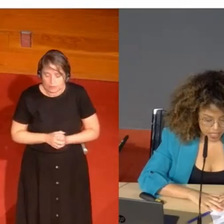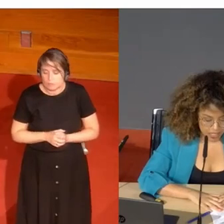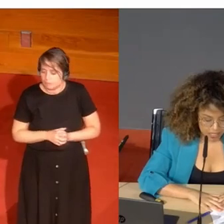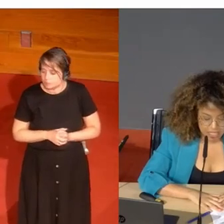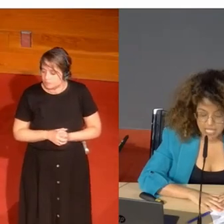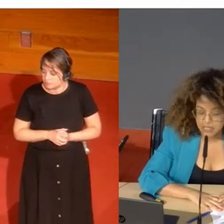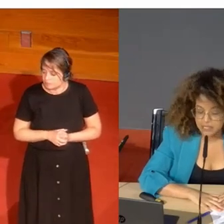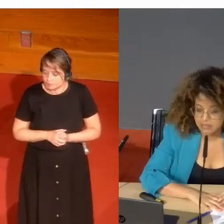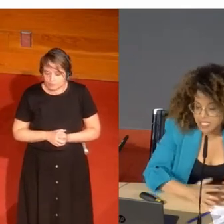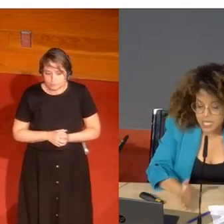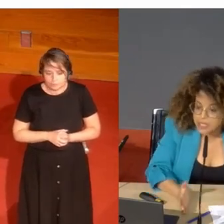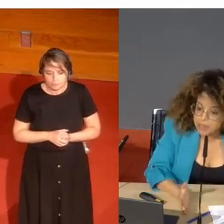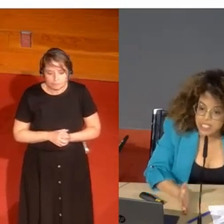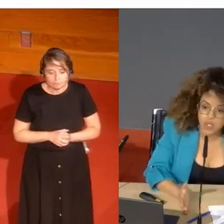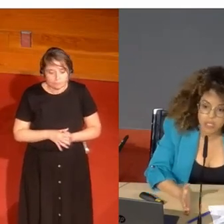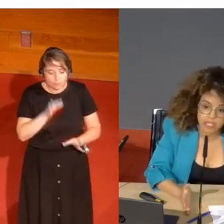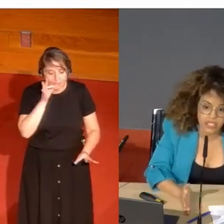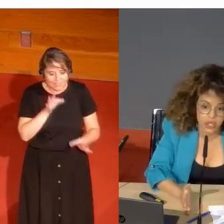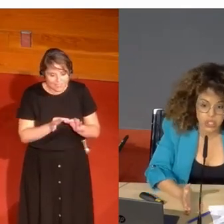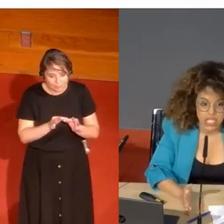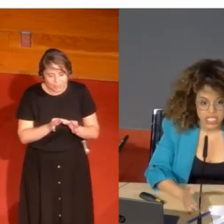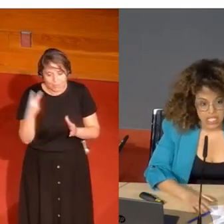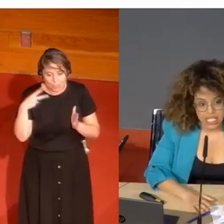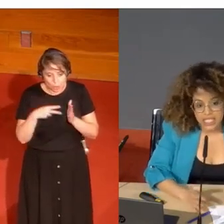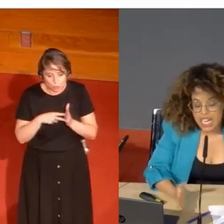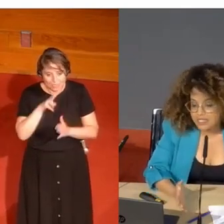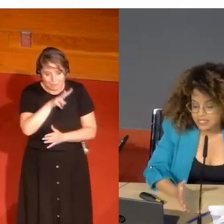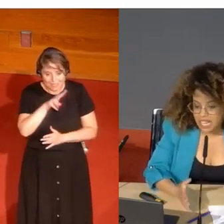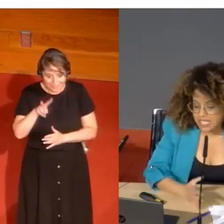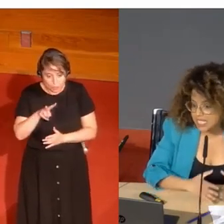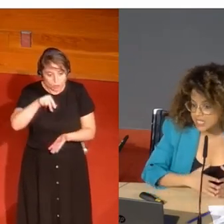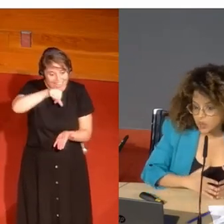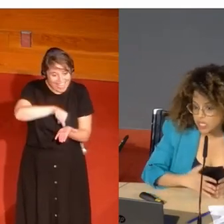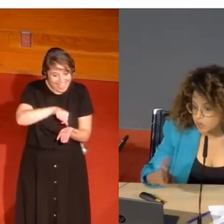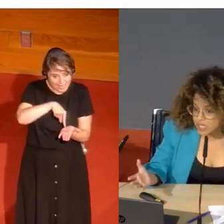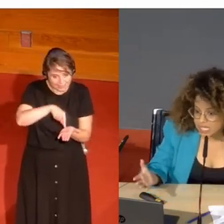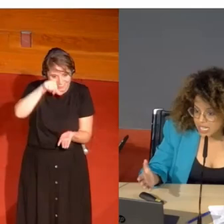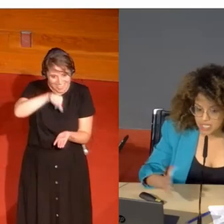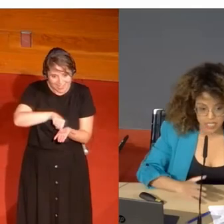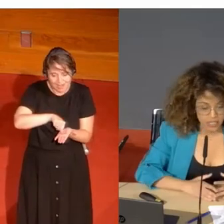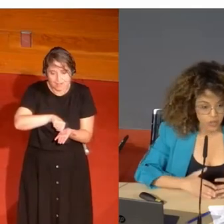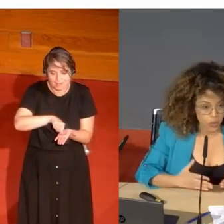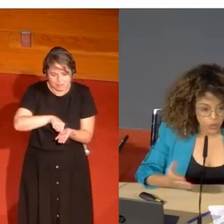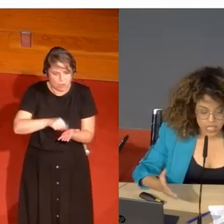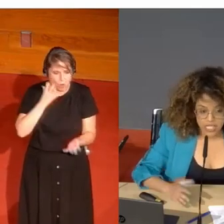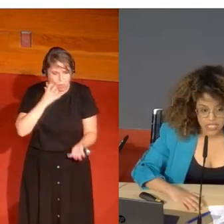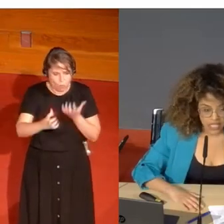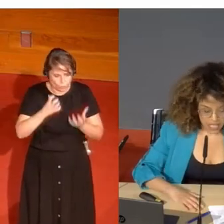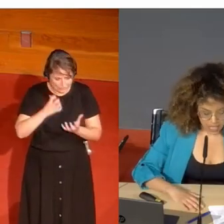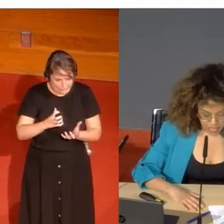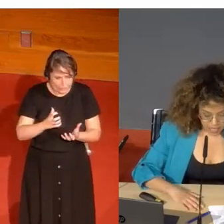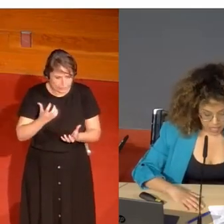eh desde el desde septiembre de 2022 en Irán han estallado unas protestas eh Como